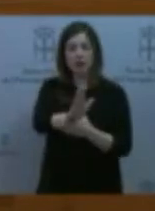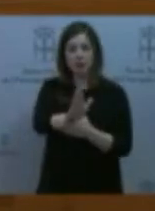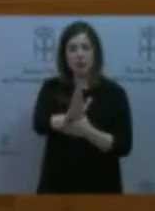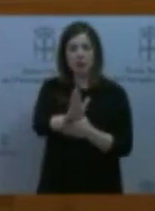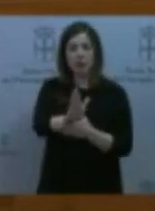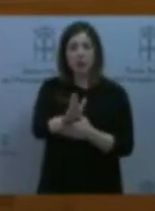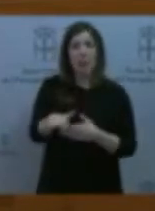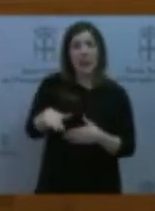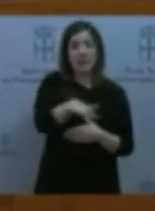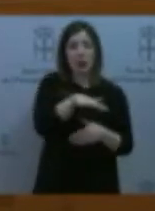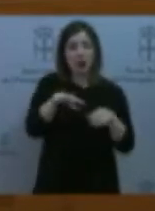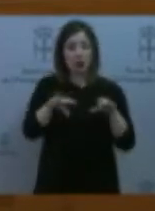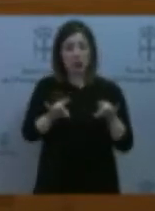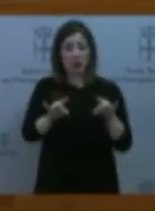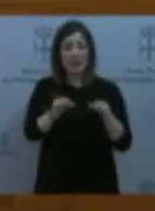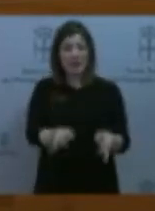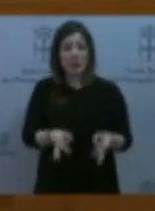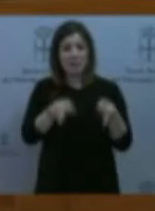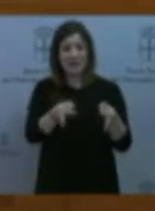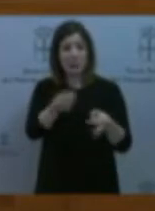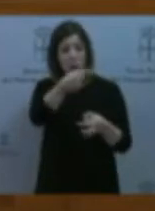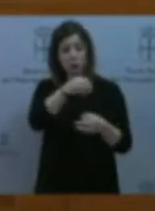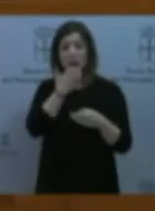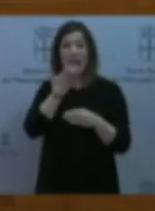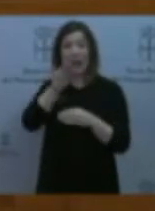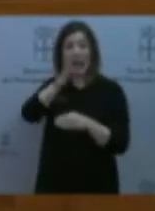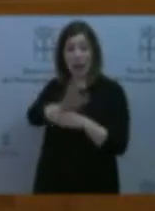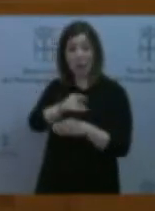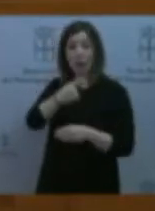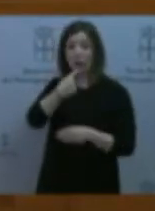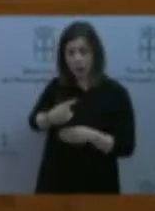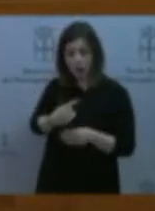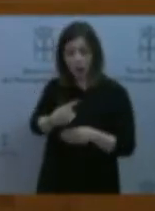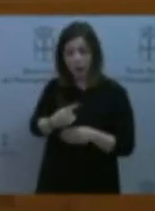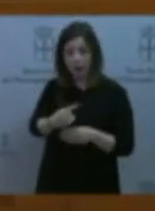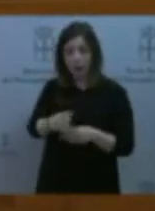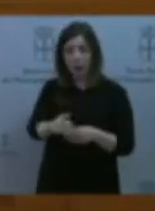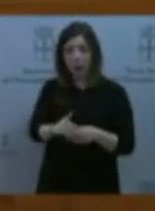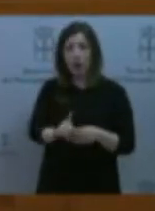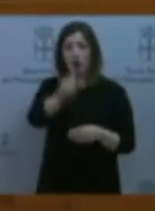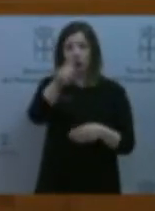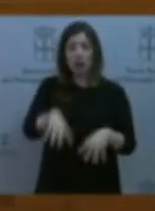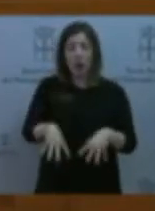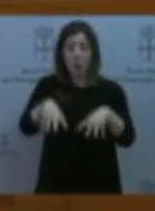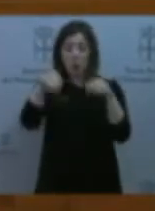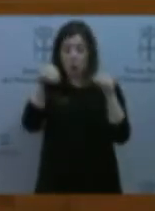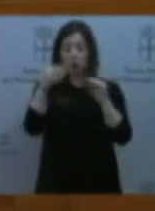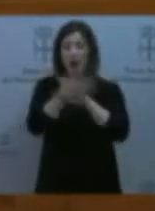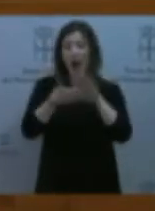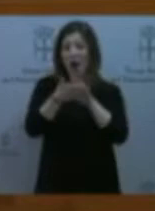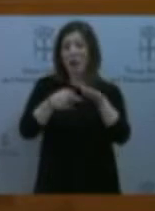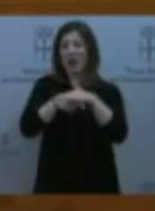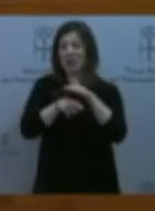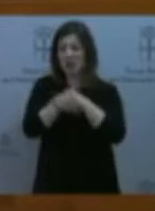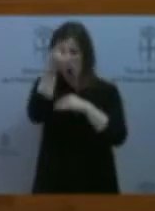como ejemplo, las merindades del norte de Burgos, donde se habla de una gestión ganadera e incendios en los montes cantábricos y